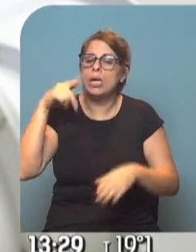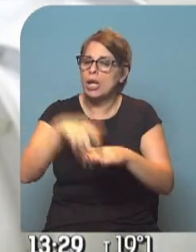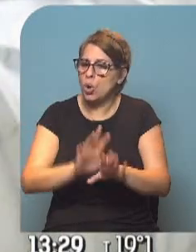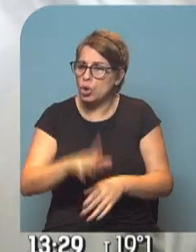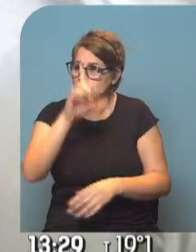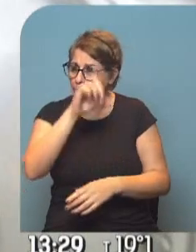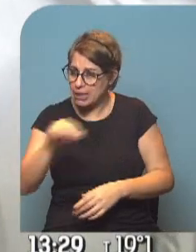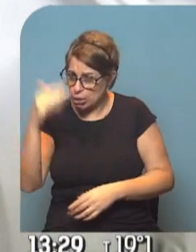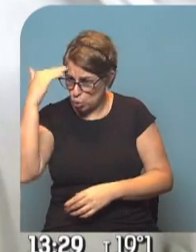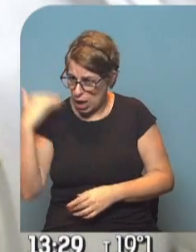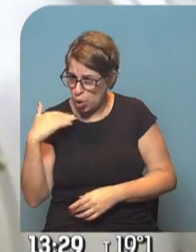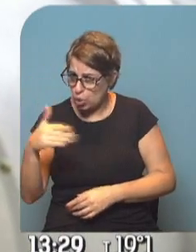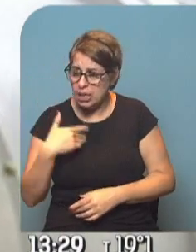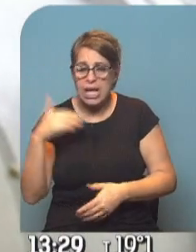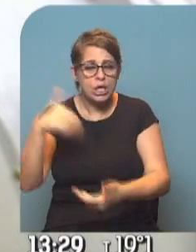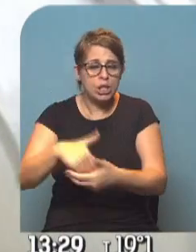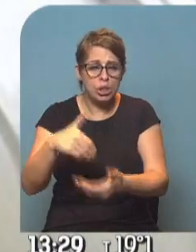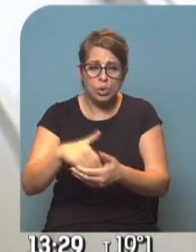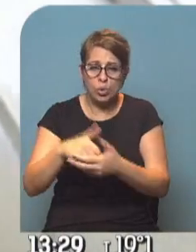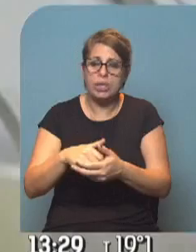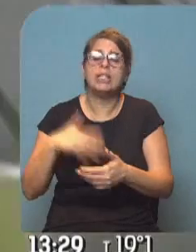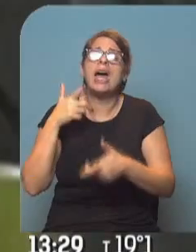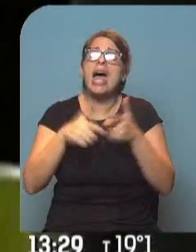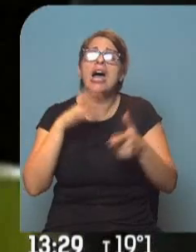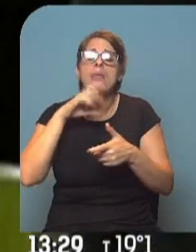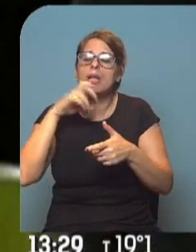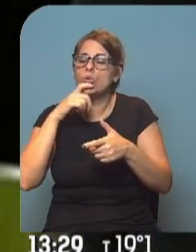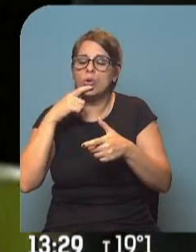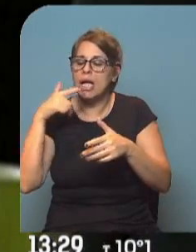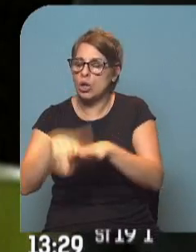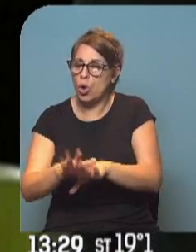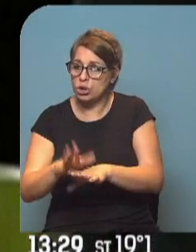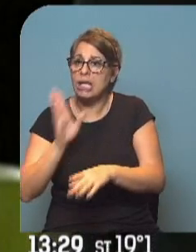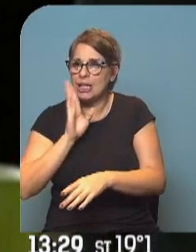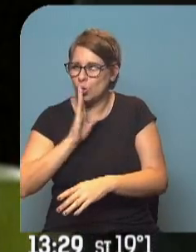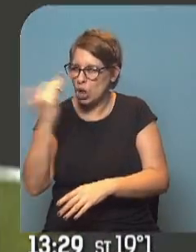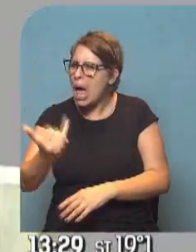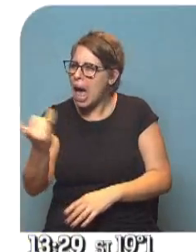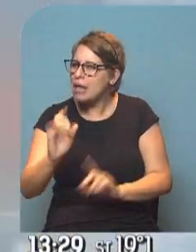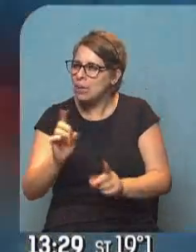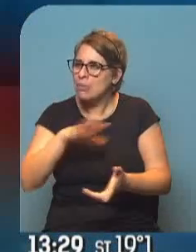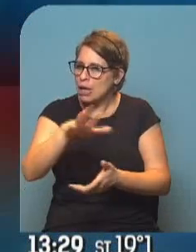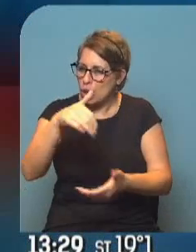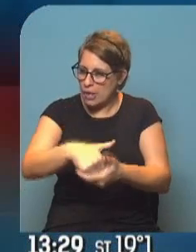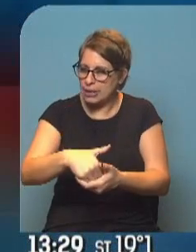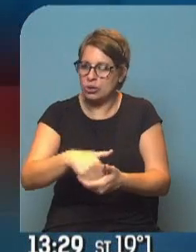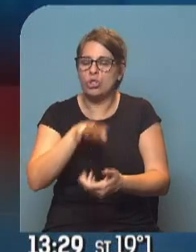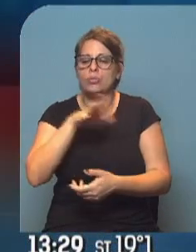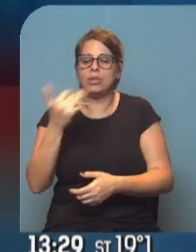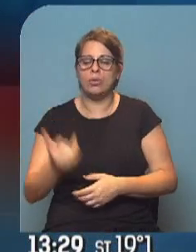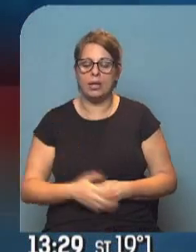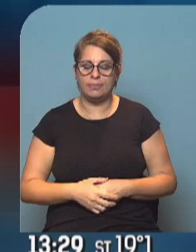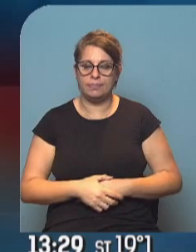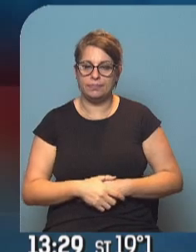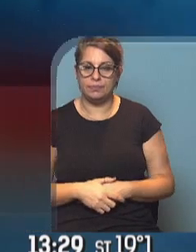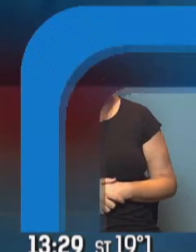península coreana debería incluir el retiro de las armas nucleares que Estados Unidos también posee en la región. There's nobody in the Trump